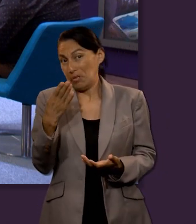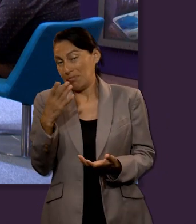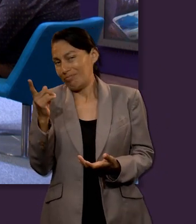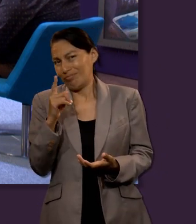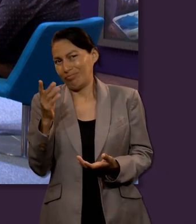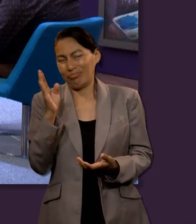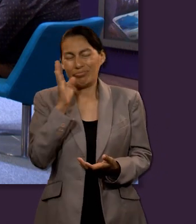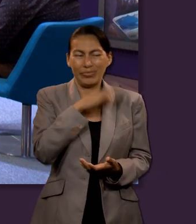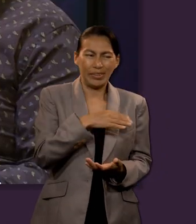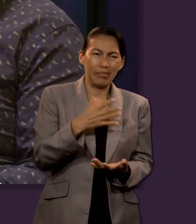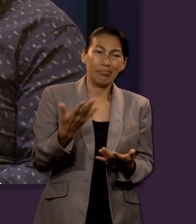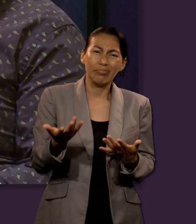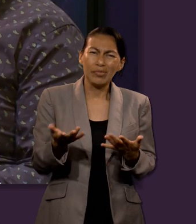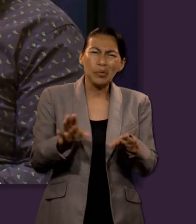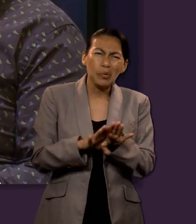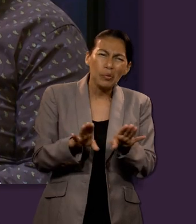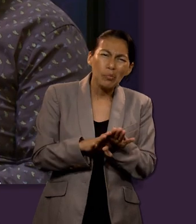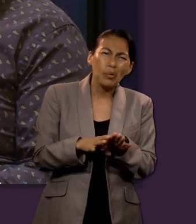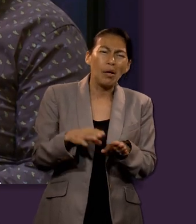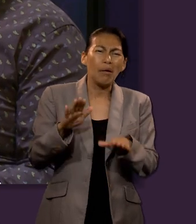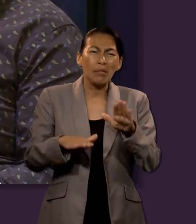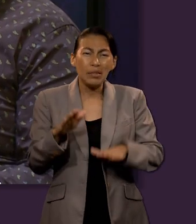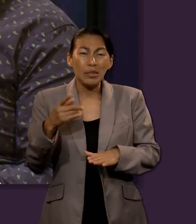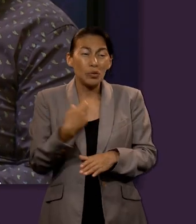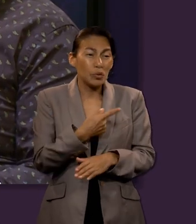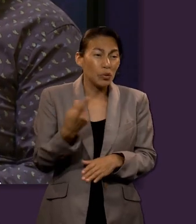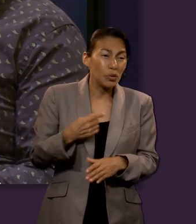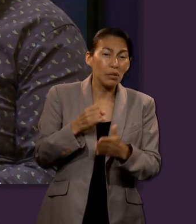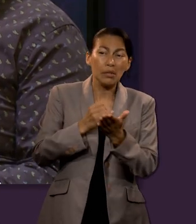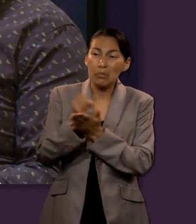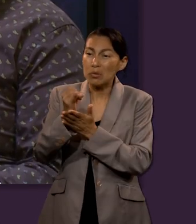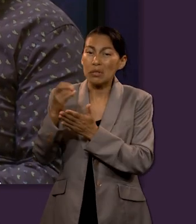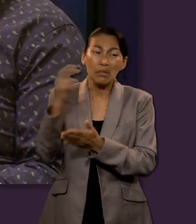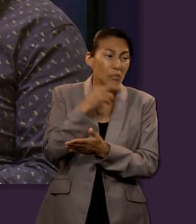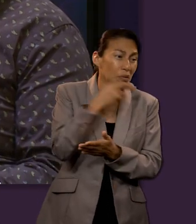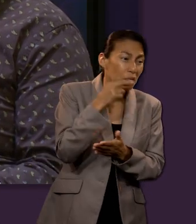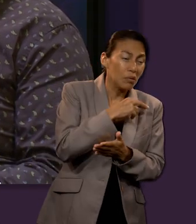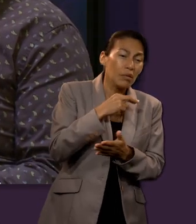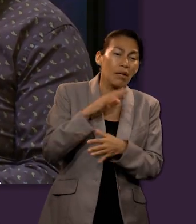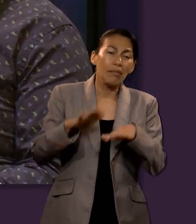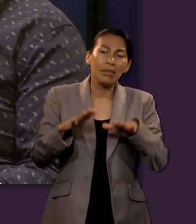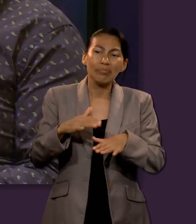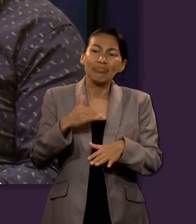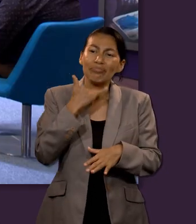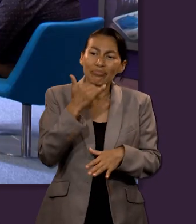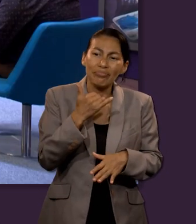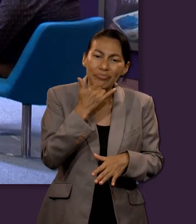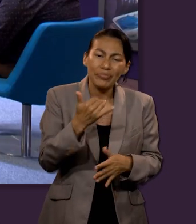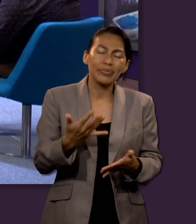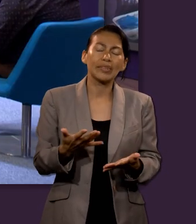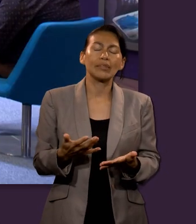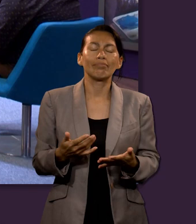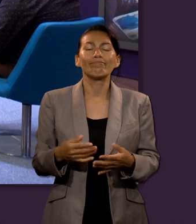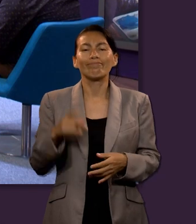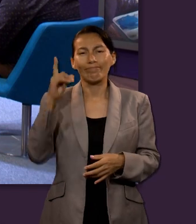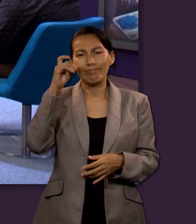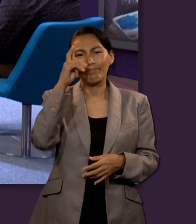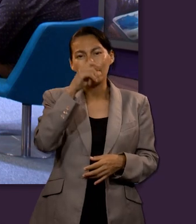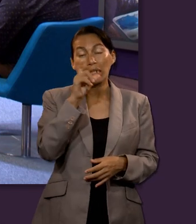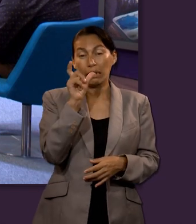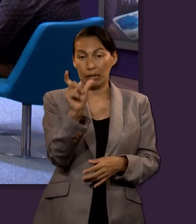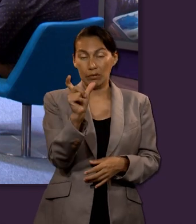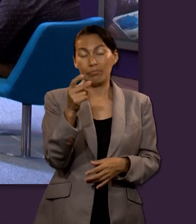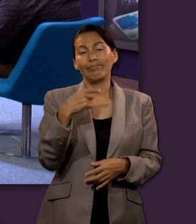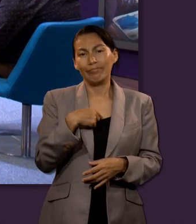efecto contrario al que se espera además cuando nos apresuramos es muy fácil encontrarnos en un lugar equivocado es una frase que me